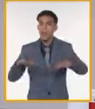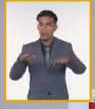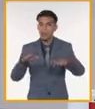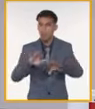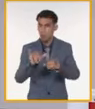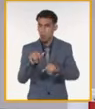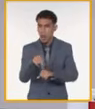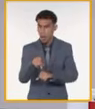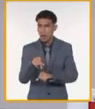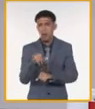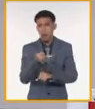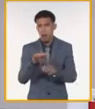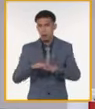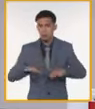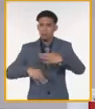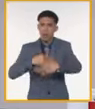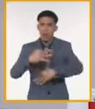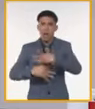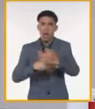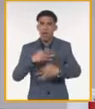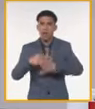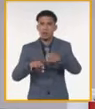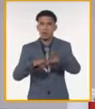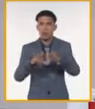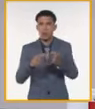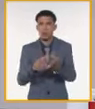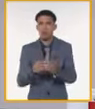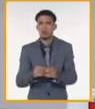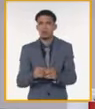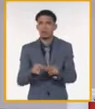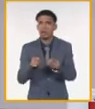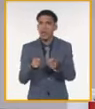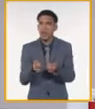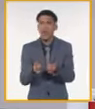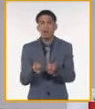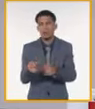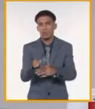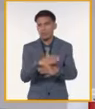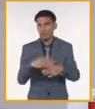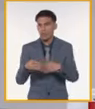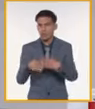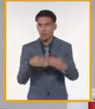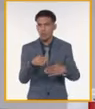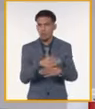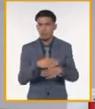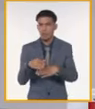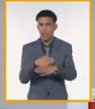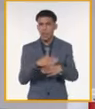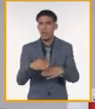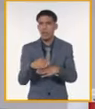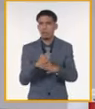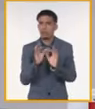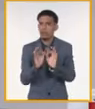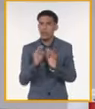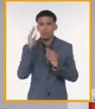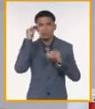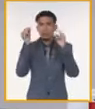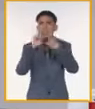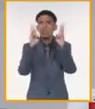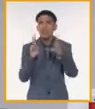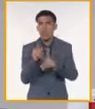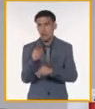eh aclarar más dudas independientemente que por todos los canales de todos los organismos estamos permanentemente y por en el análisis de las redes